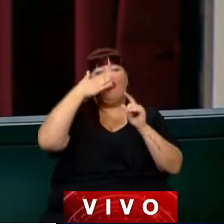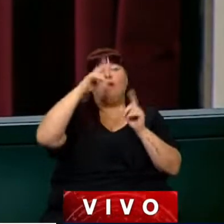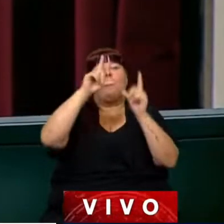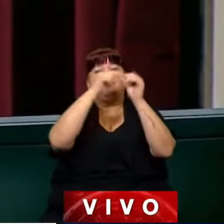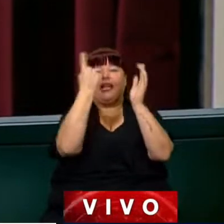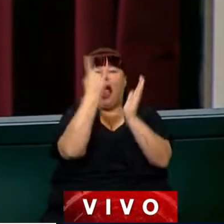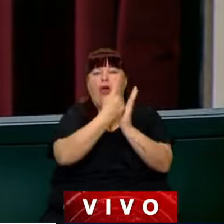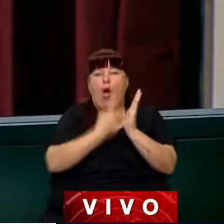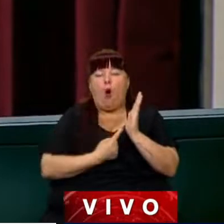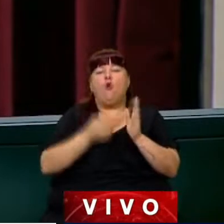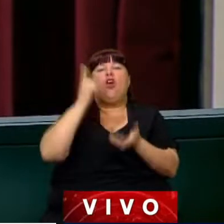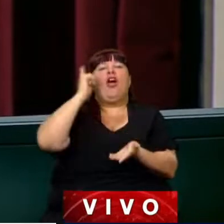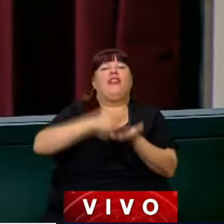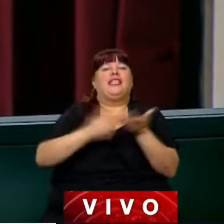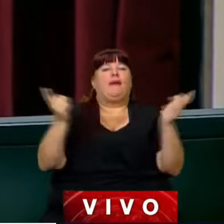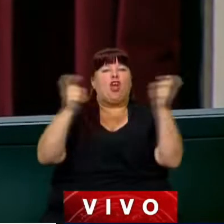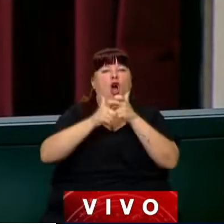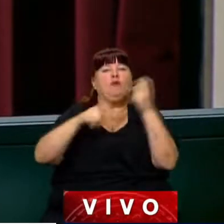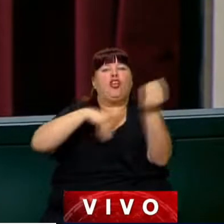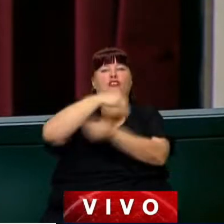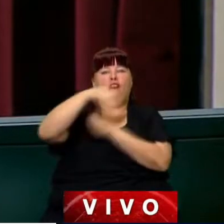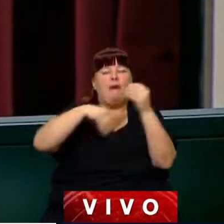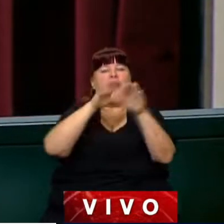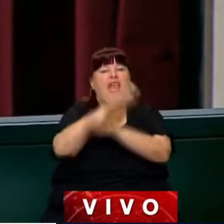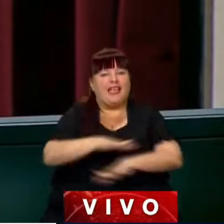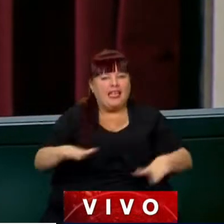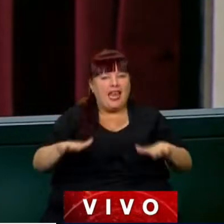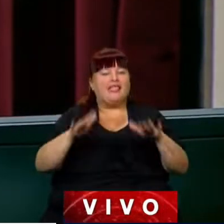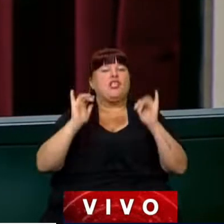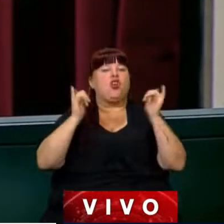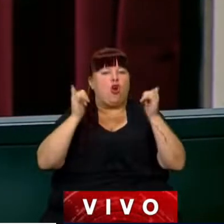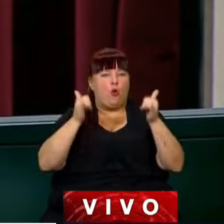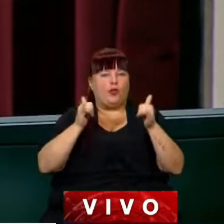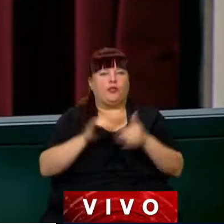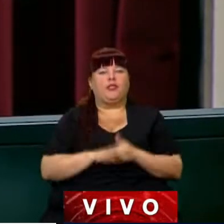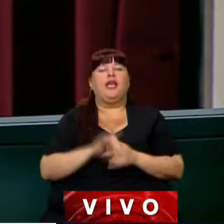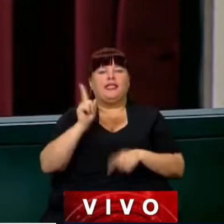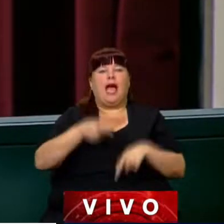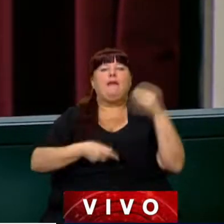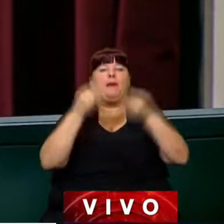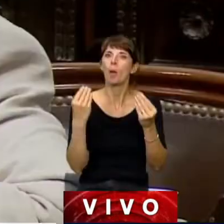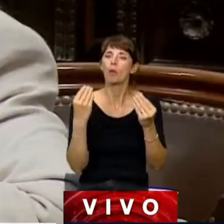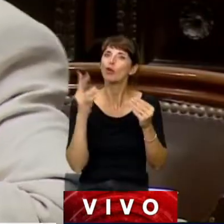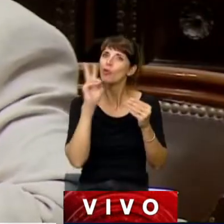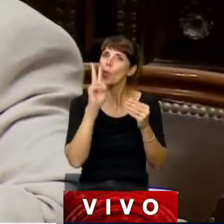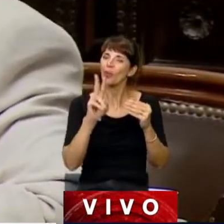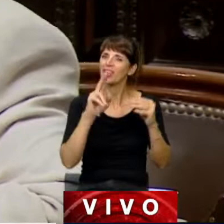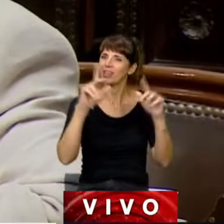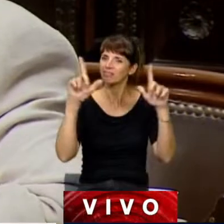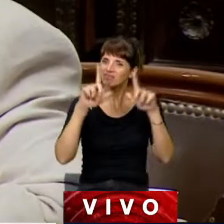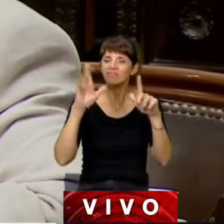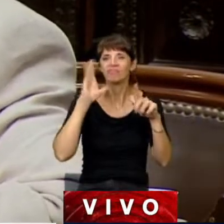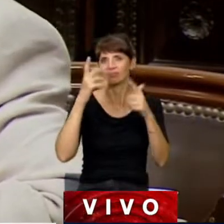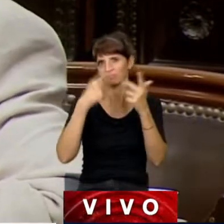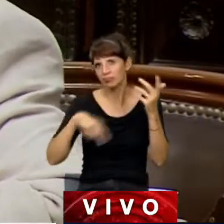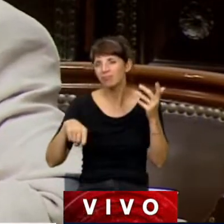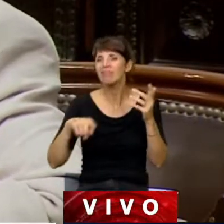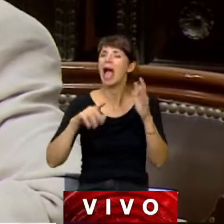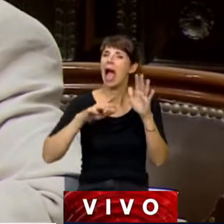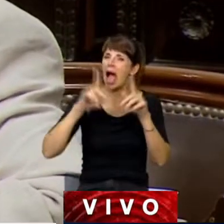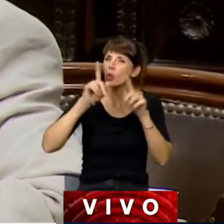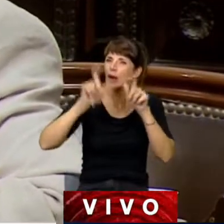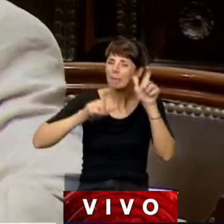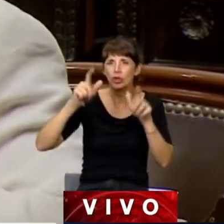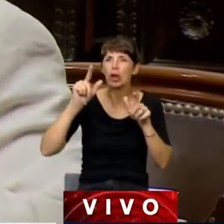proyectos de cesión de diversos inmuebles efectuada por la provincia de Tucumán al Estado Nacional para integrar el Parque